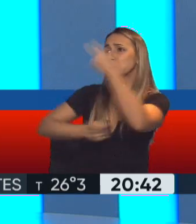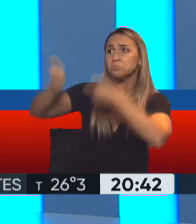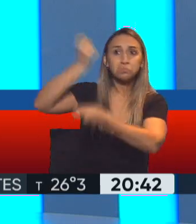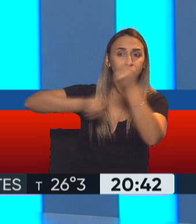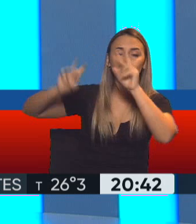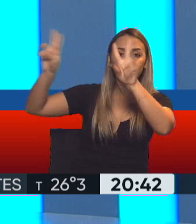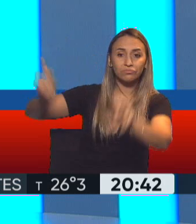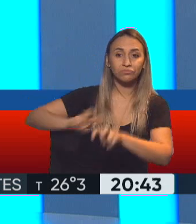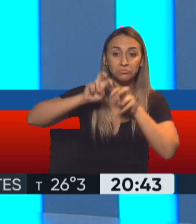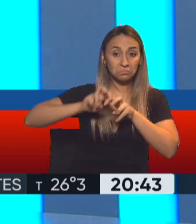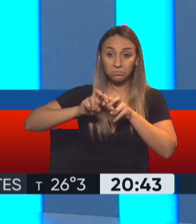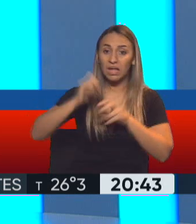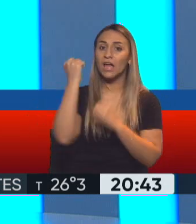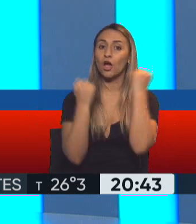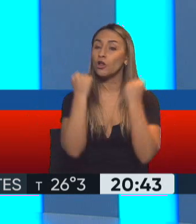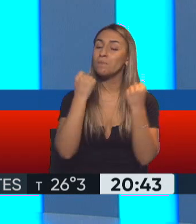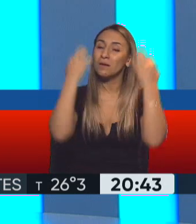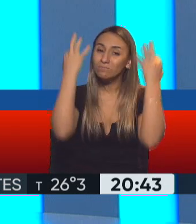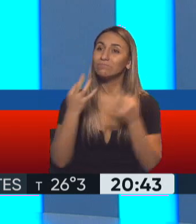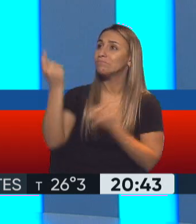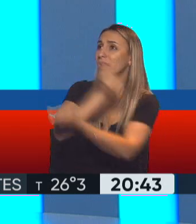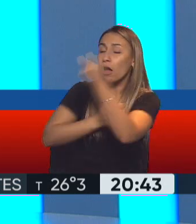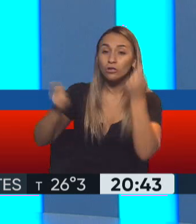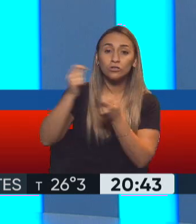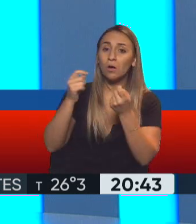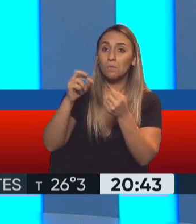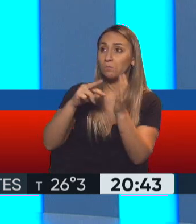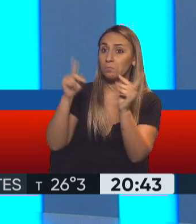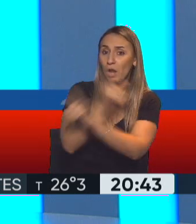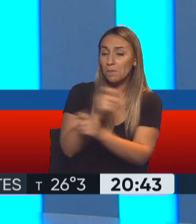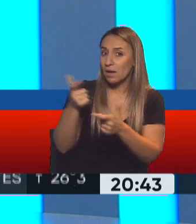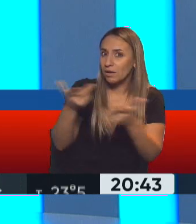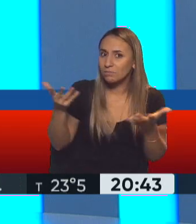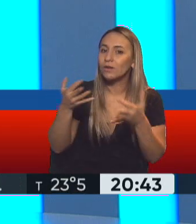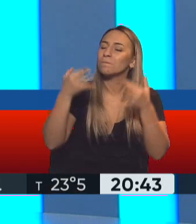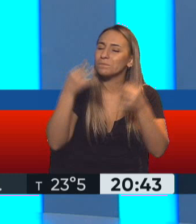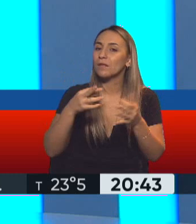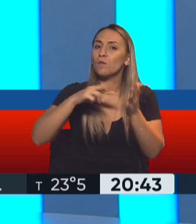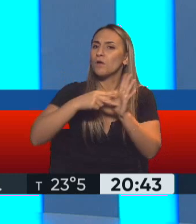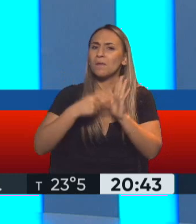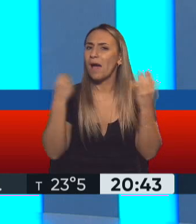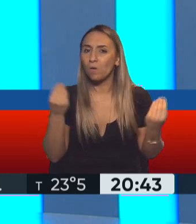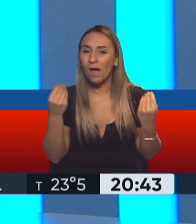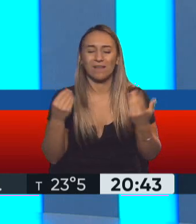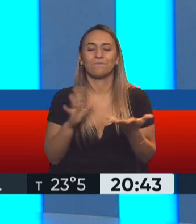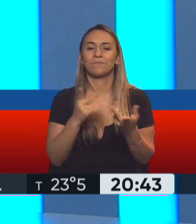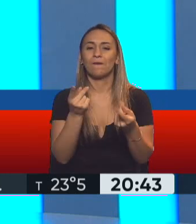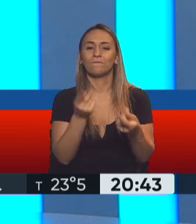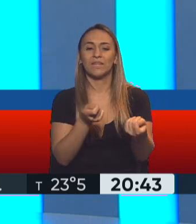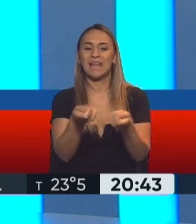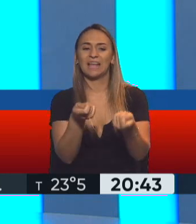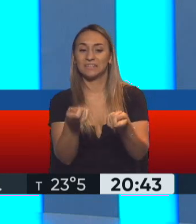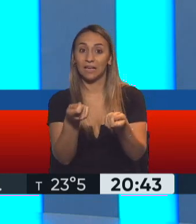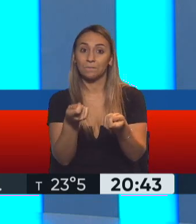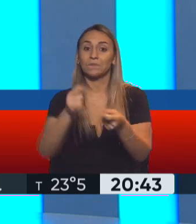del tipo de cambio la economía real de competitividad si hay obviamente un problema financiero no de deudas en dólares